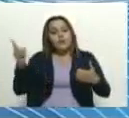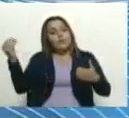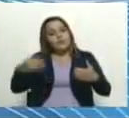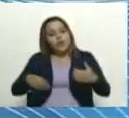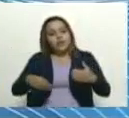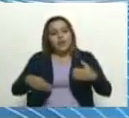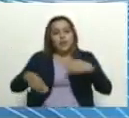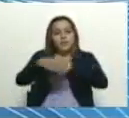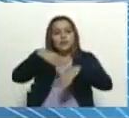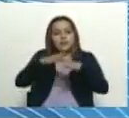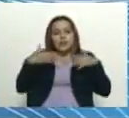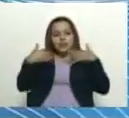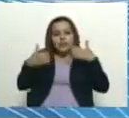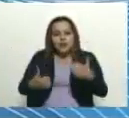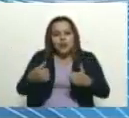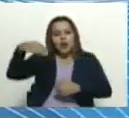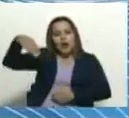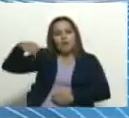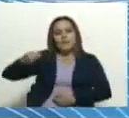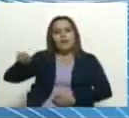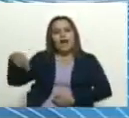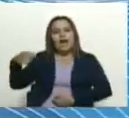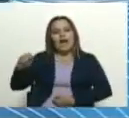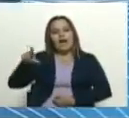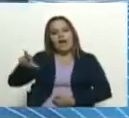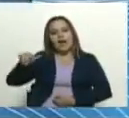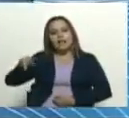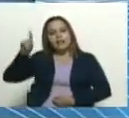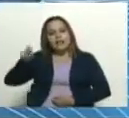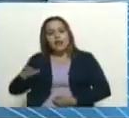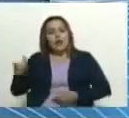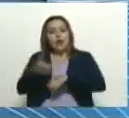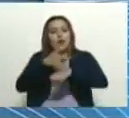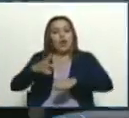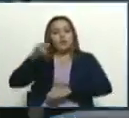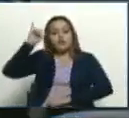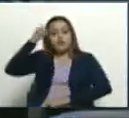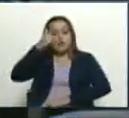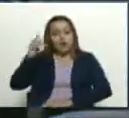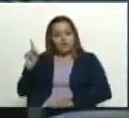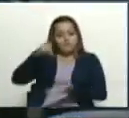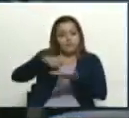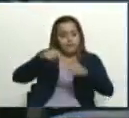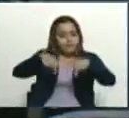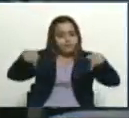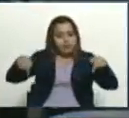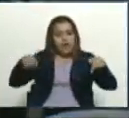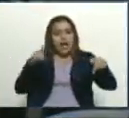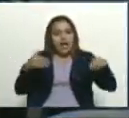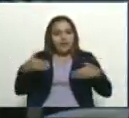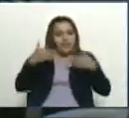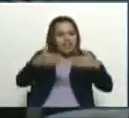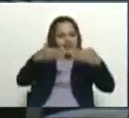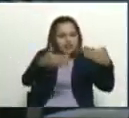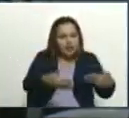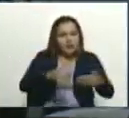de Salud, Magaly Gutiérrez, y también el gobernador del estado Yaracuy, quienes están acá presentes, han avanzado y